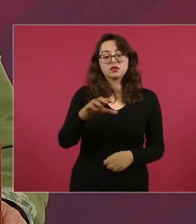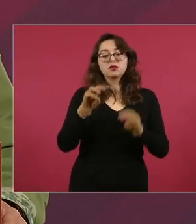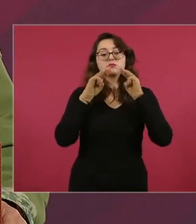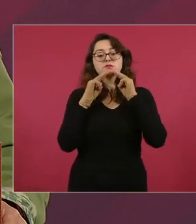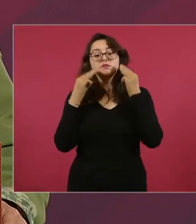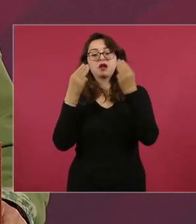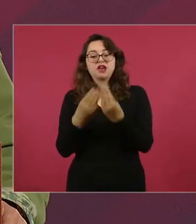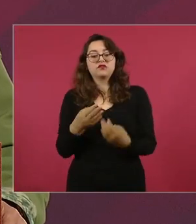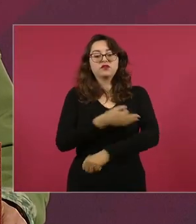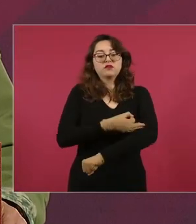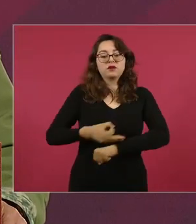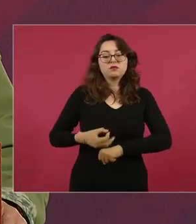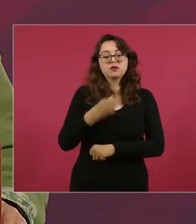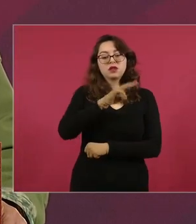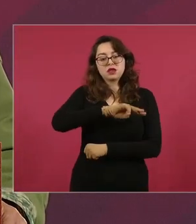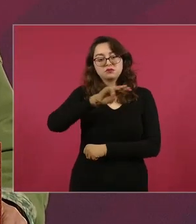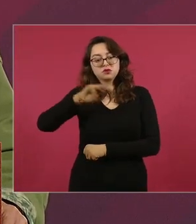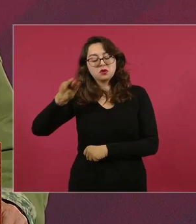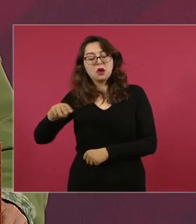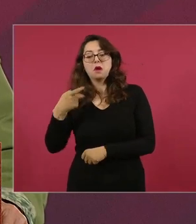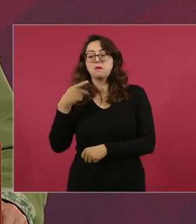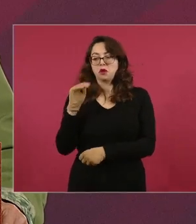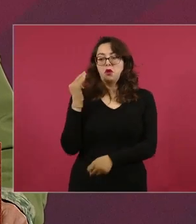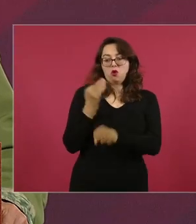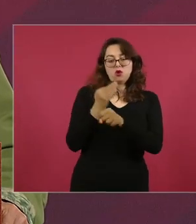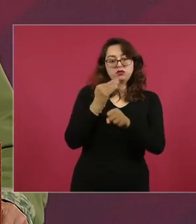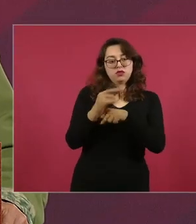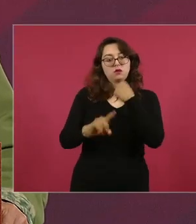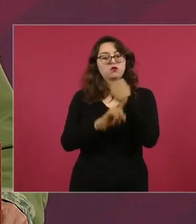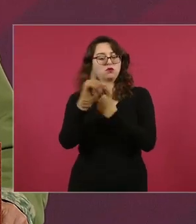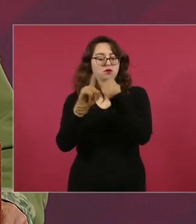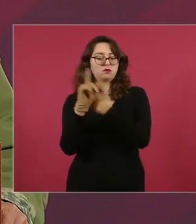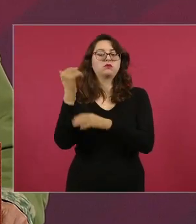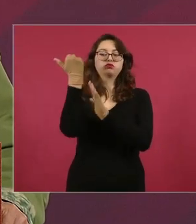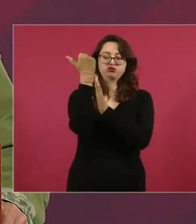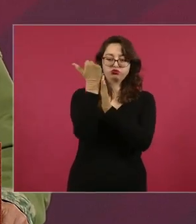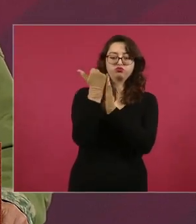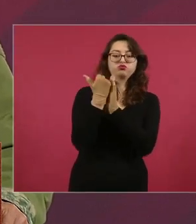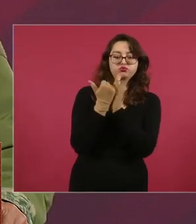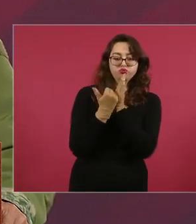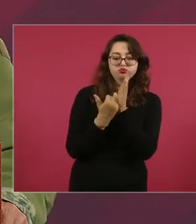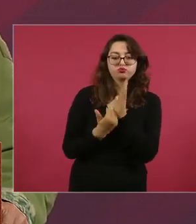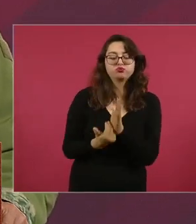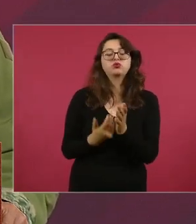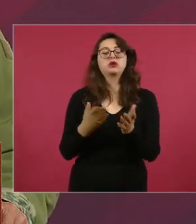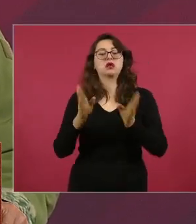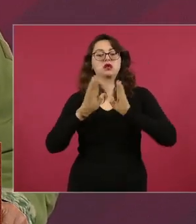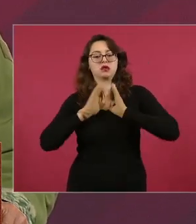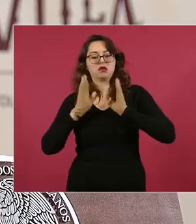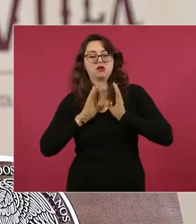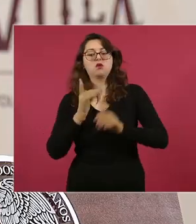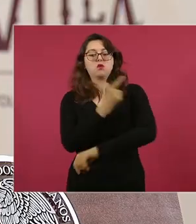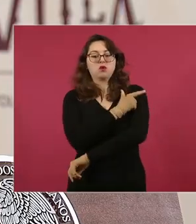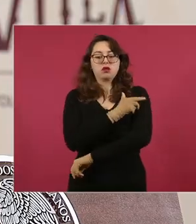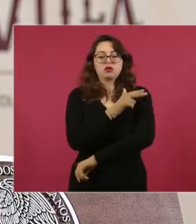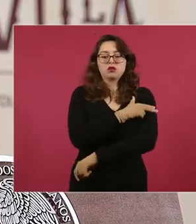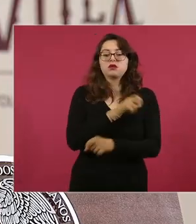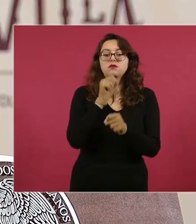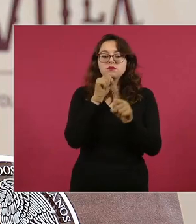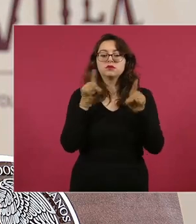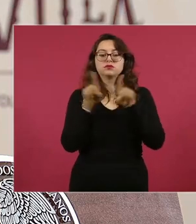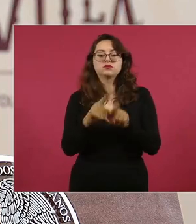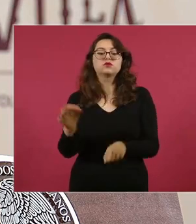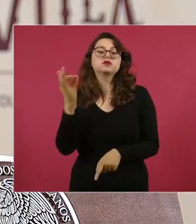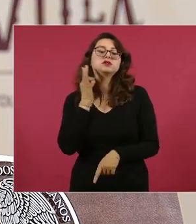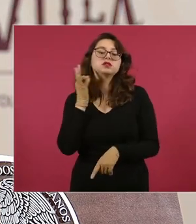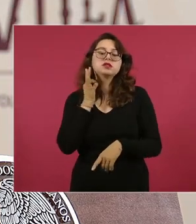ahí. Precisamente es la actuación de toda la fuerza que está ahí, es Ejército, Guardia Nacional, está la Fiscalía del